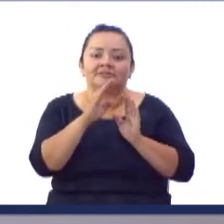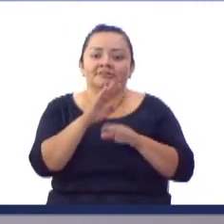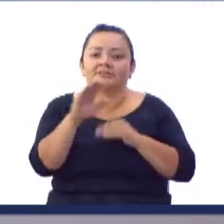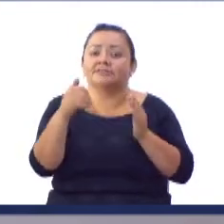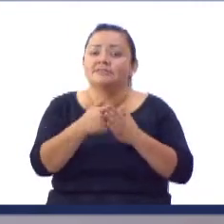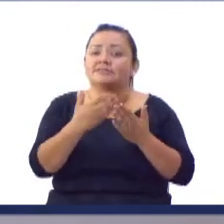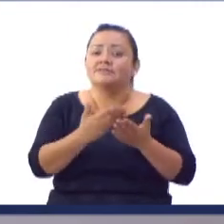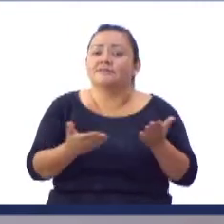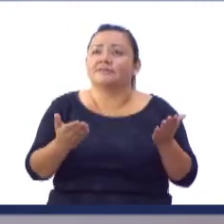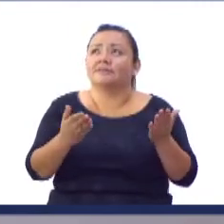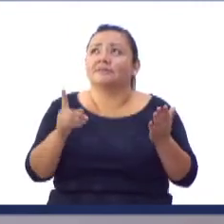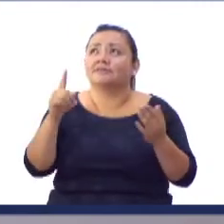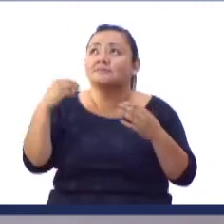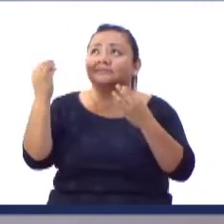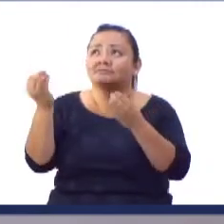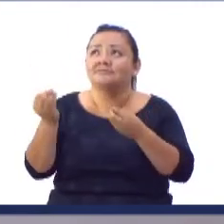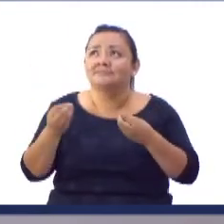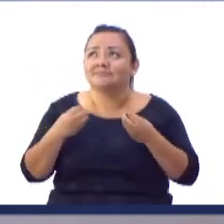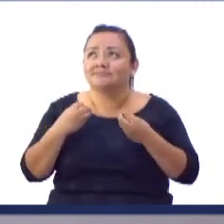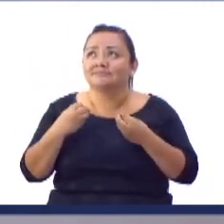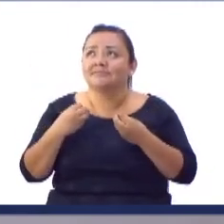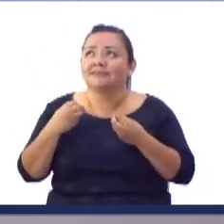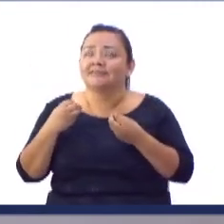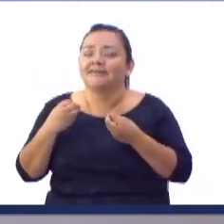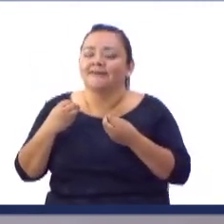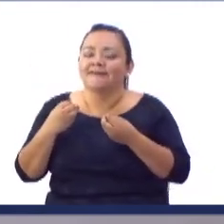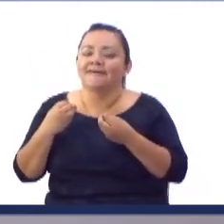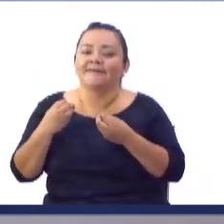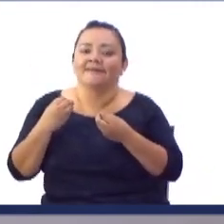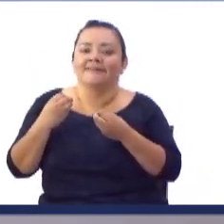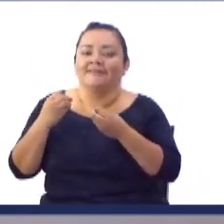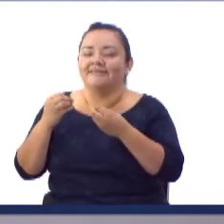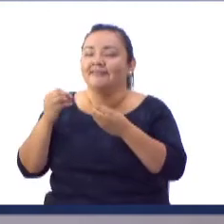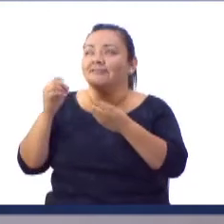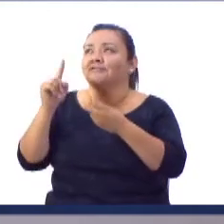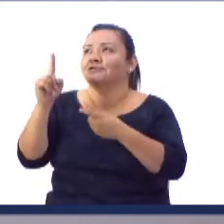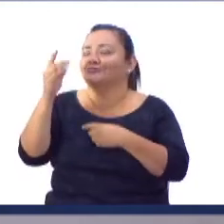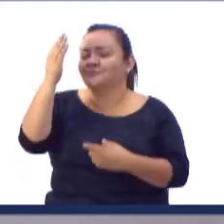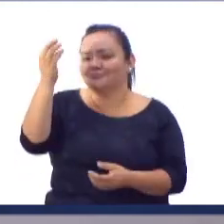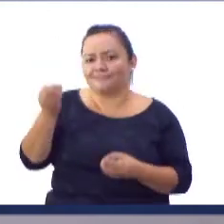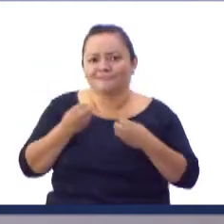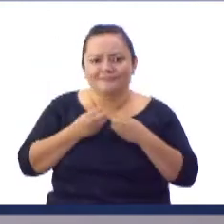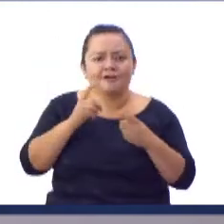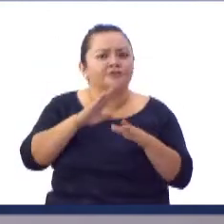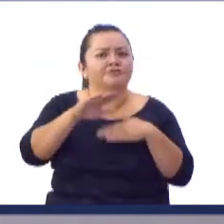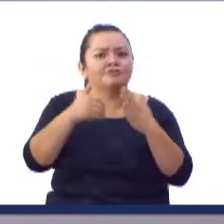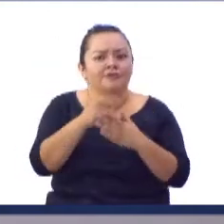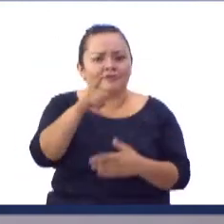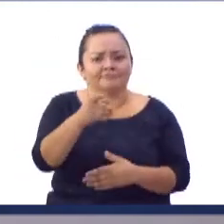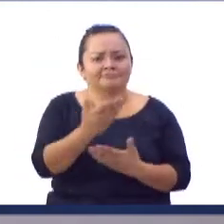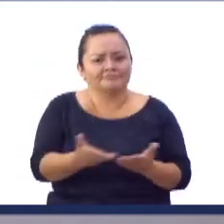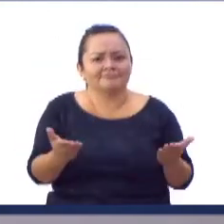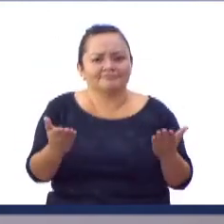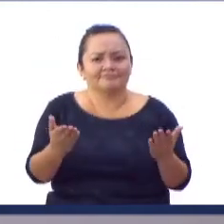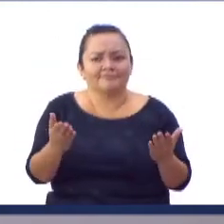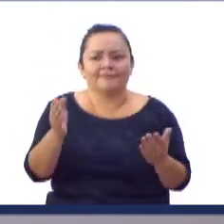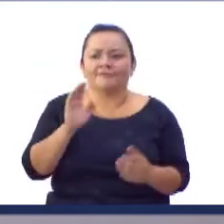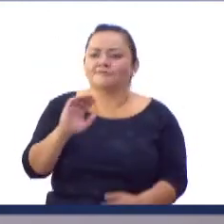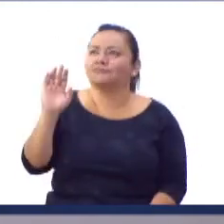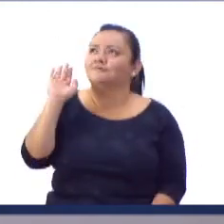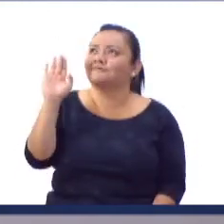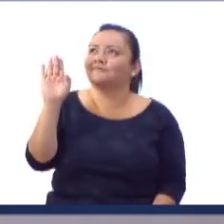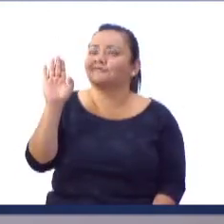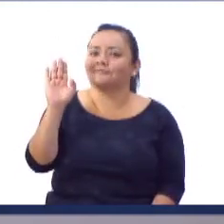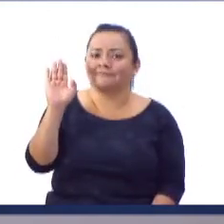todas las cosas me han sido dadas y pero que proceden de ti si es que todo lo que usted tiene y no es de dios pues